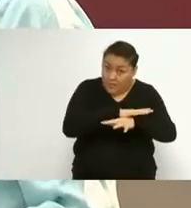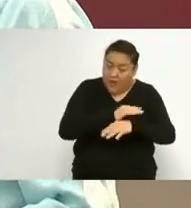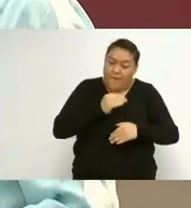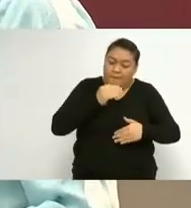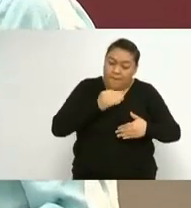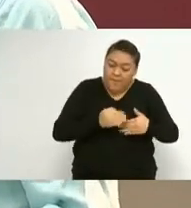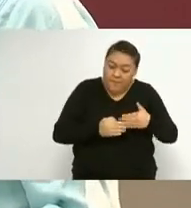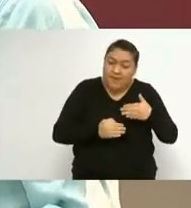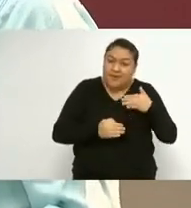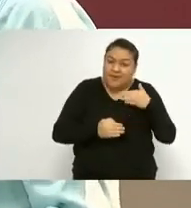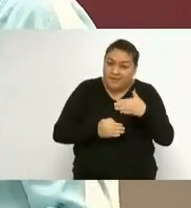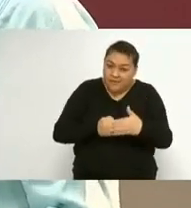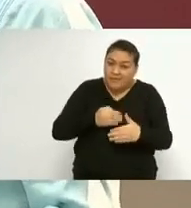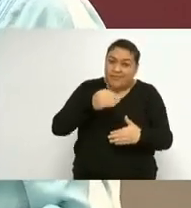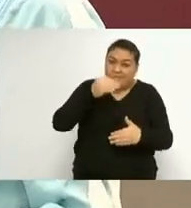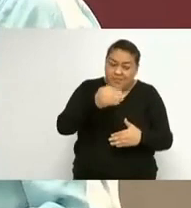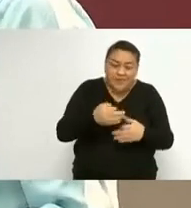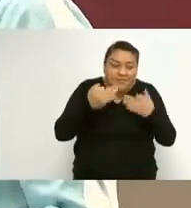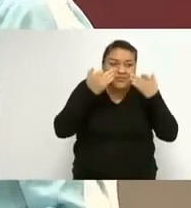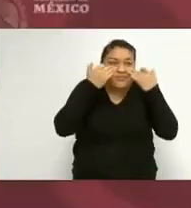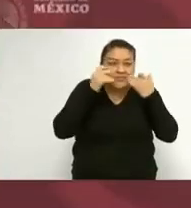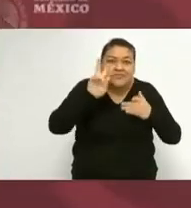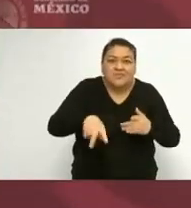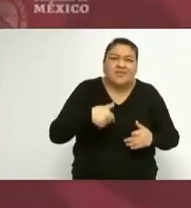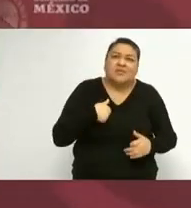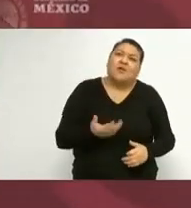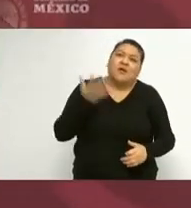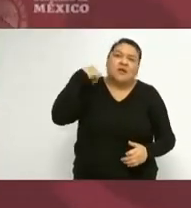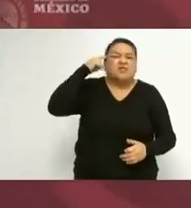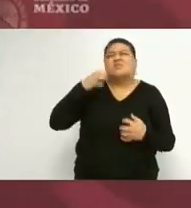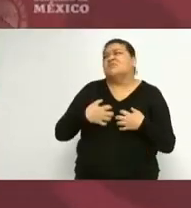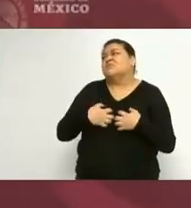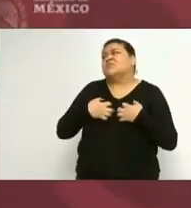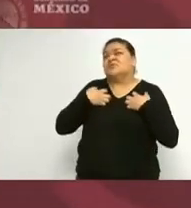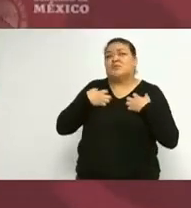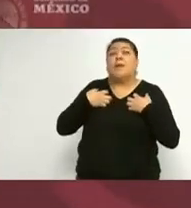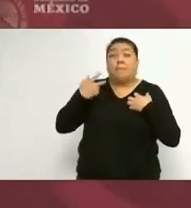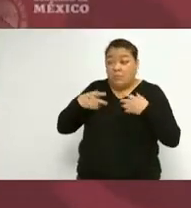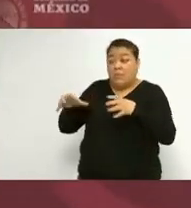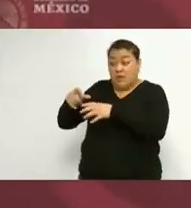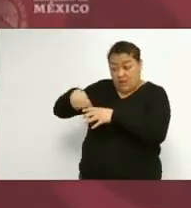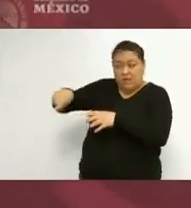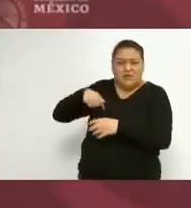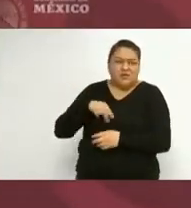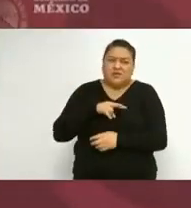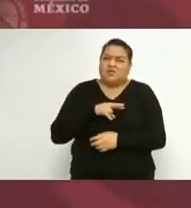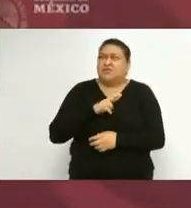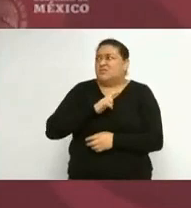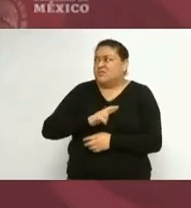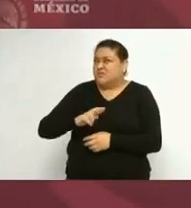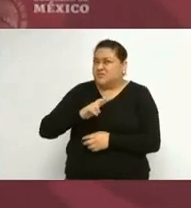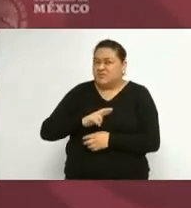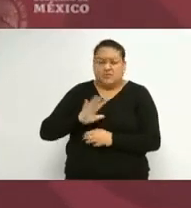convirtiendo en una realidad. Le da mucho coraje a los conservadores, pero por el bien de